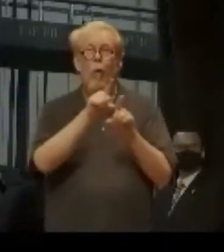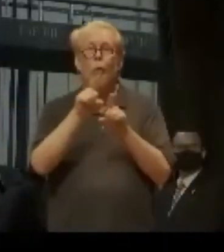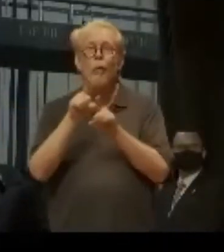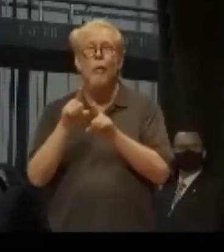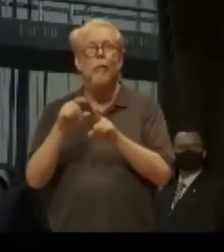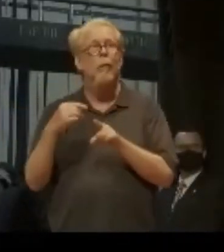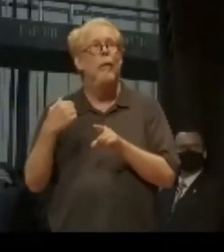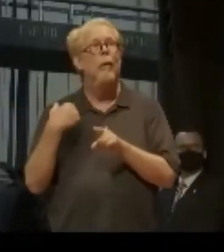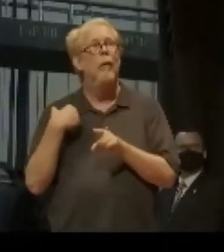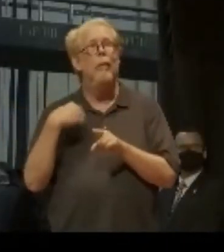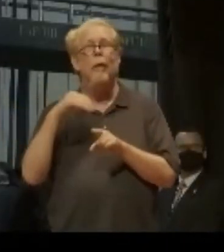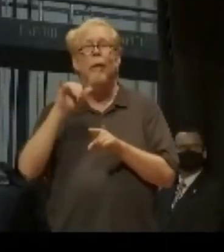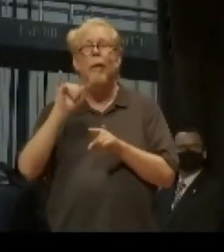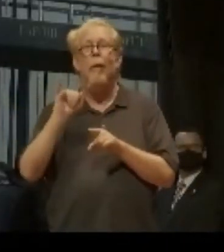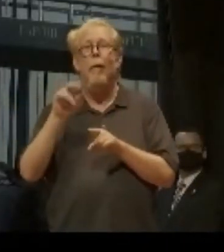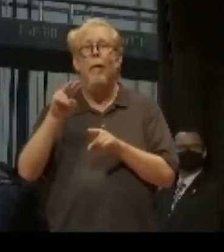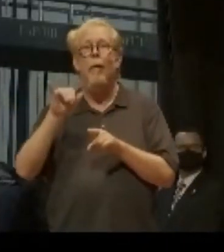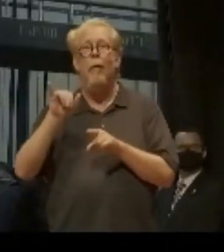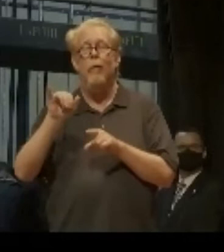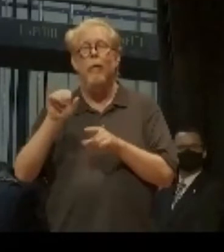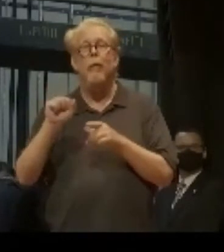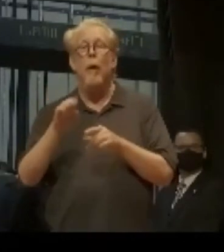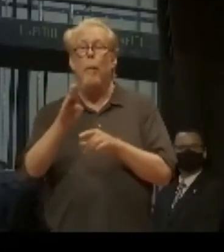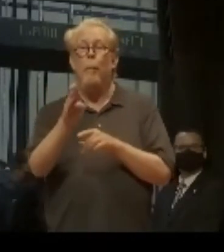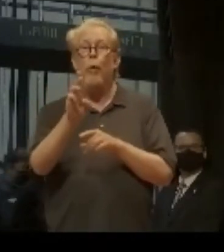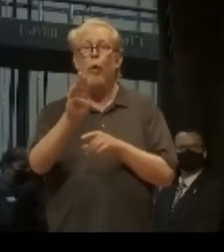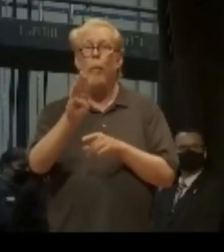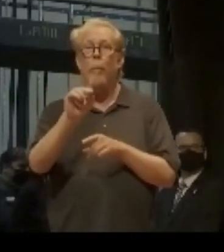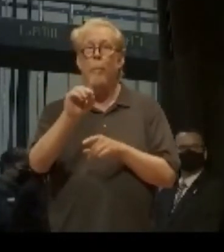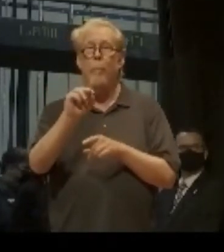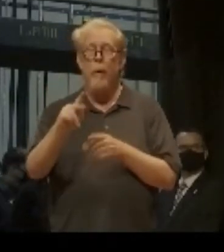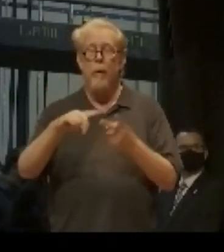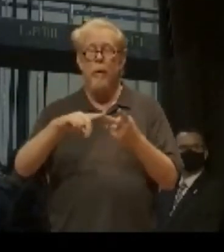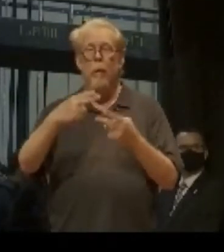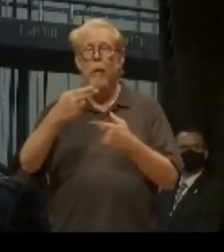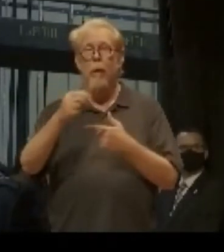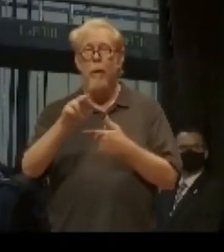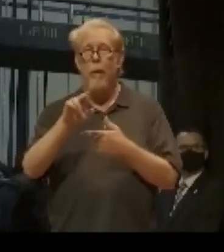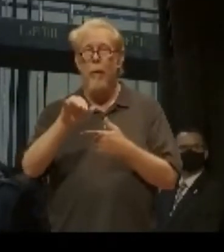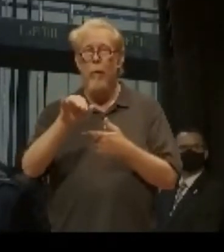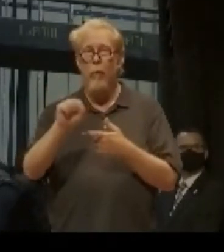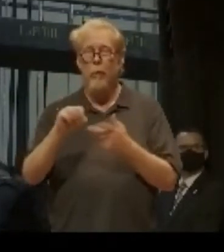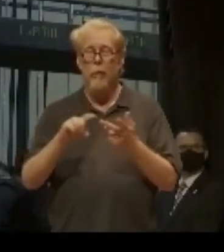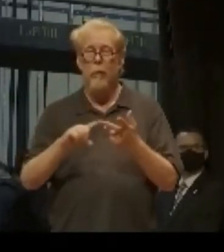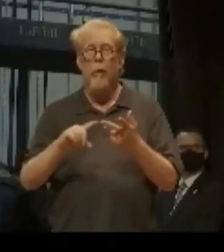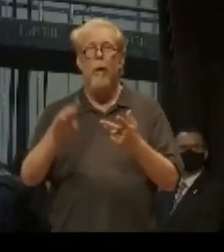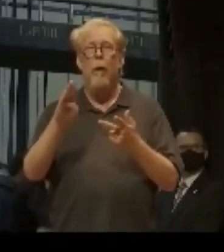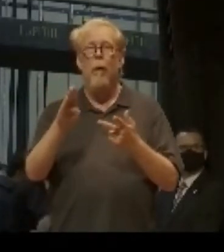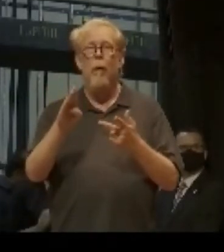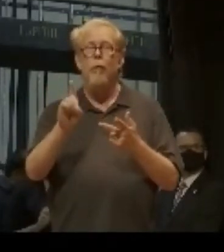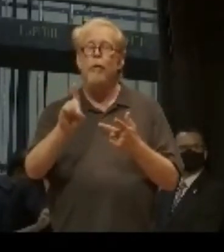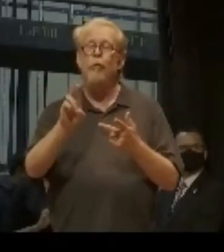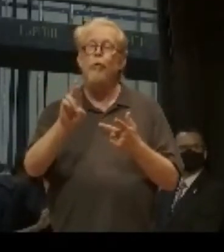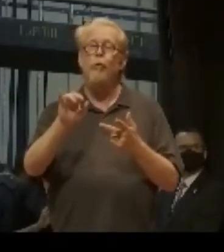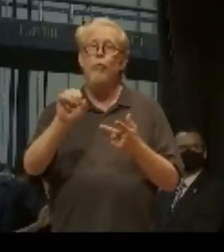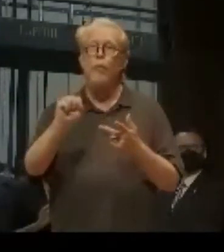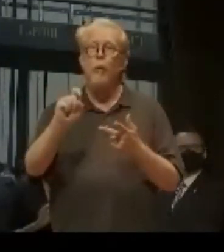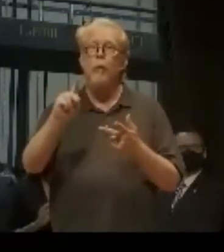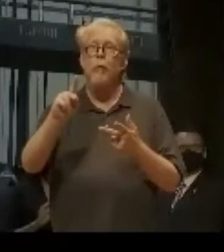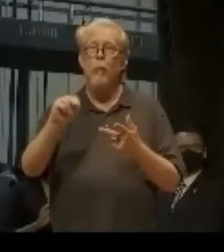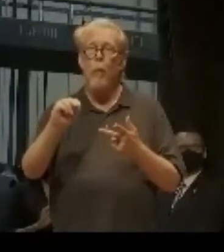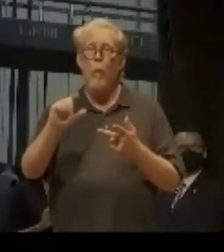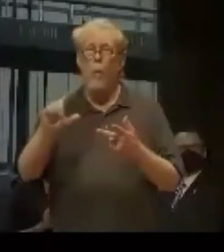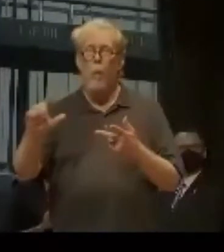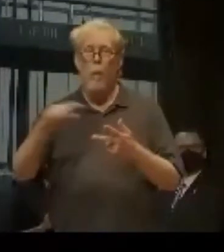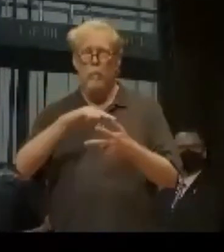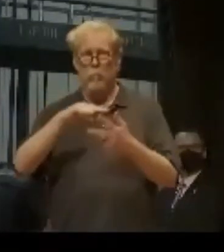conjuntos. También tenemos tres escuelas de Ivy League, Burbank, Harris y